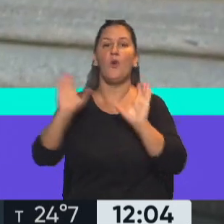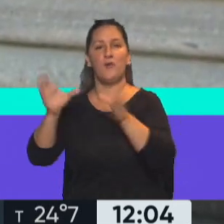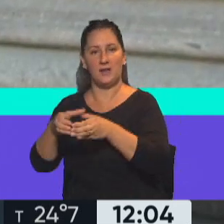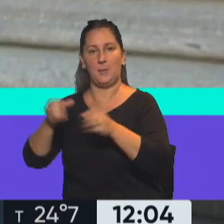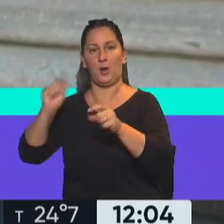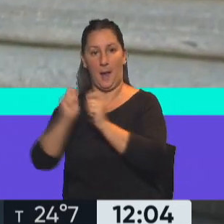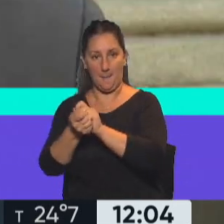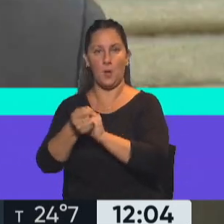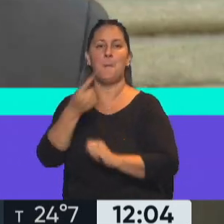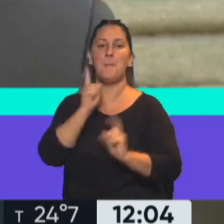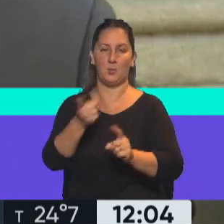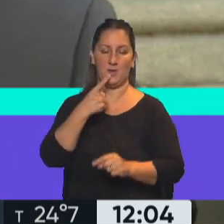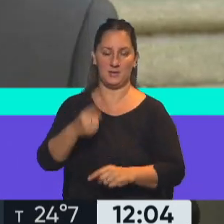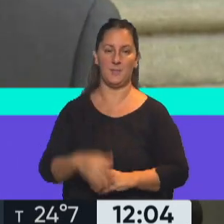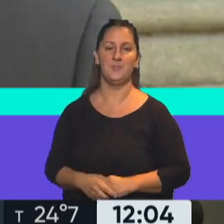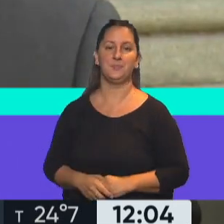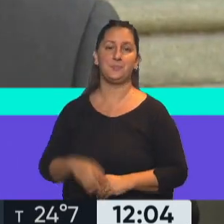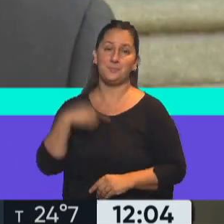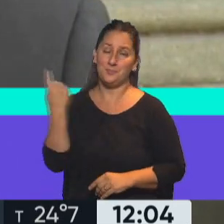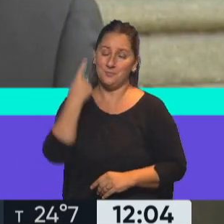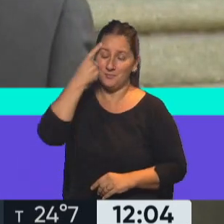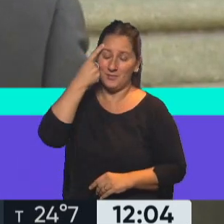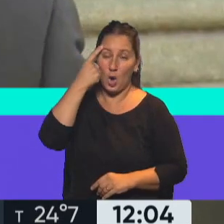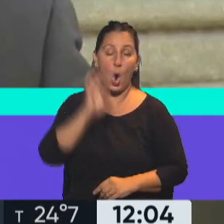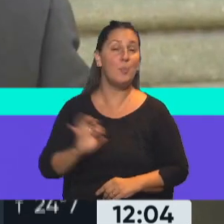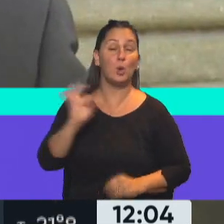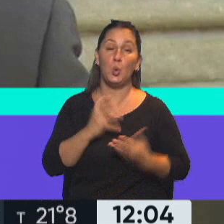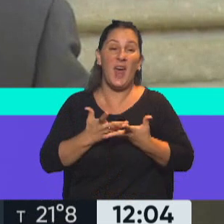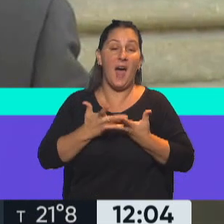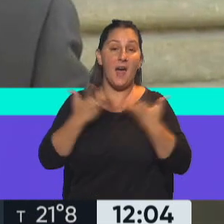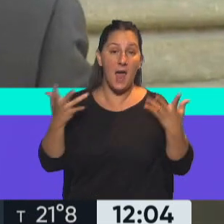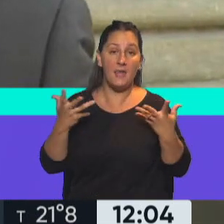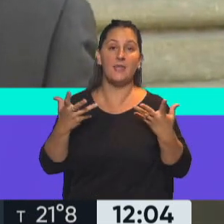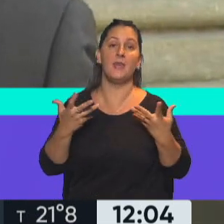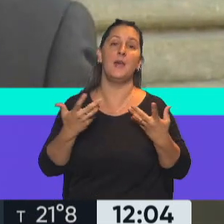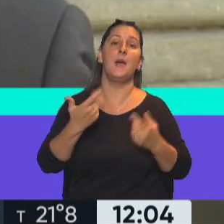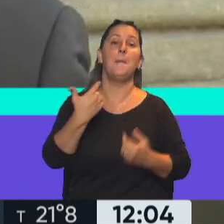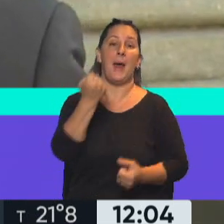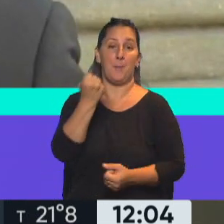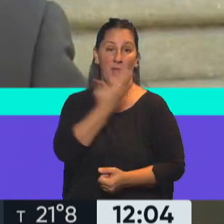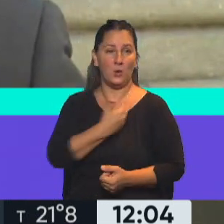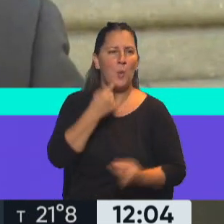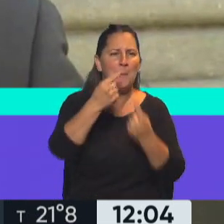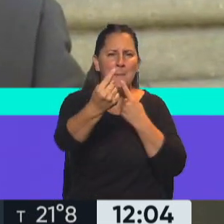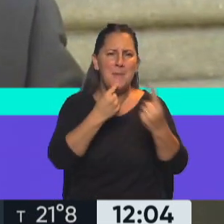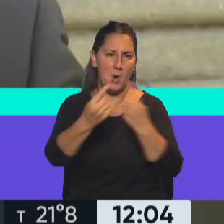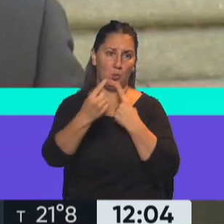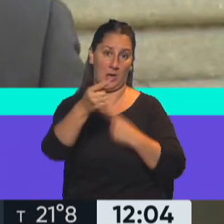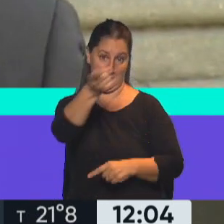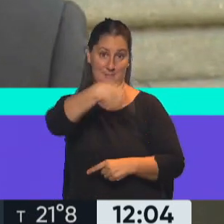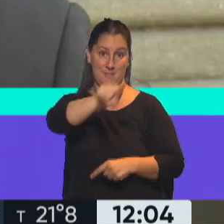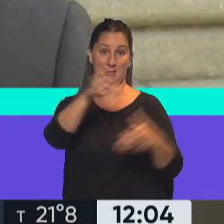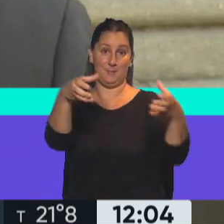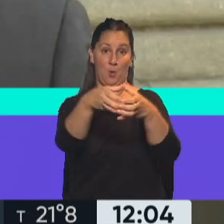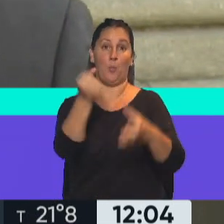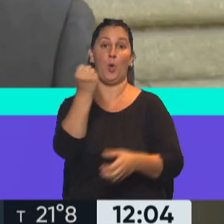Cambio, y decían lo siguiente. Creemos que es una oportunidad enorme para preguntarles a los miembros del Poder Ejecutivo, que son los que de alguna